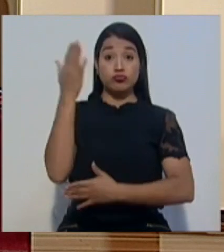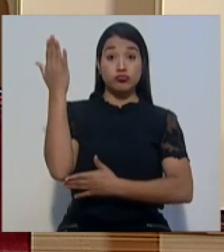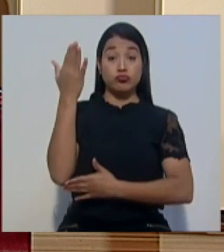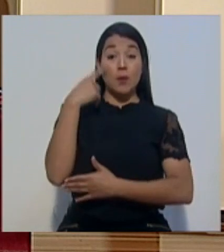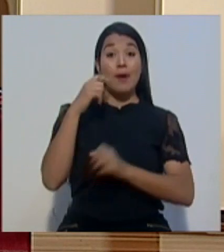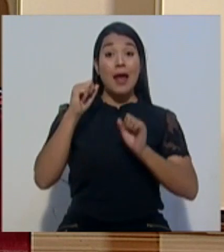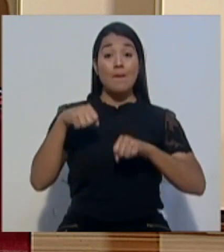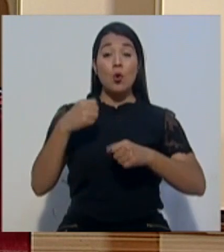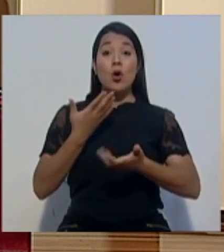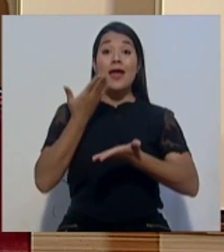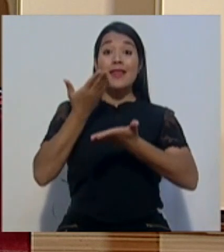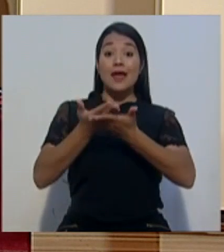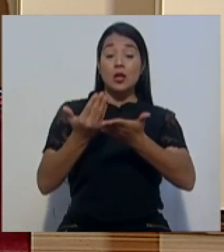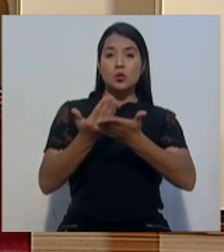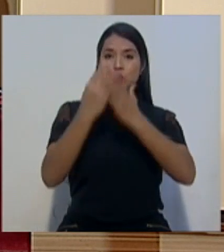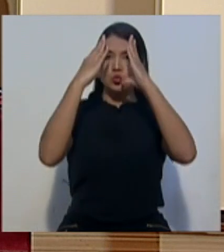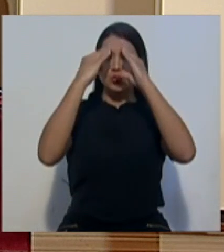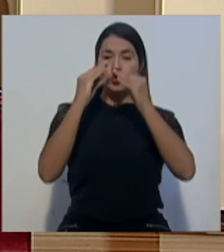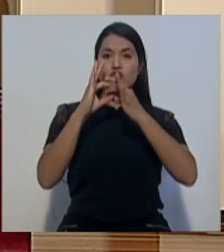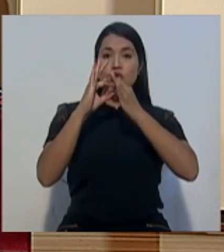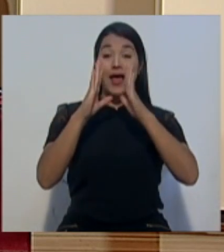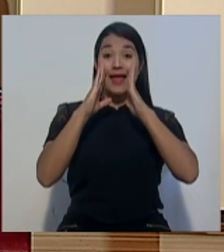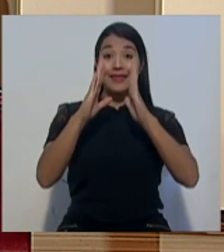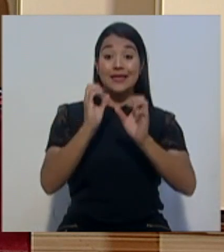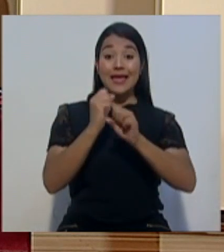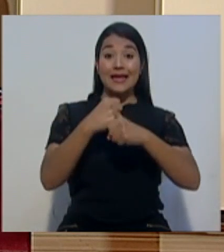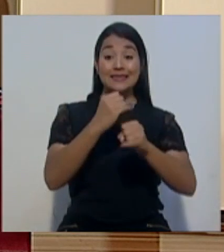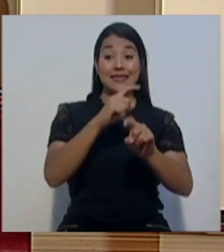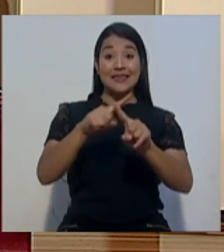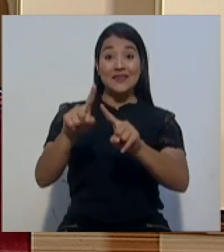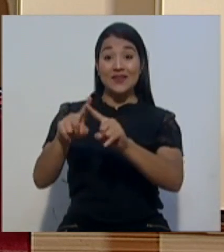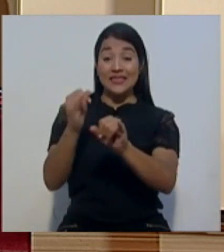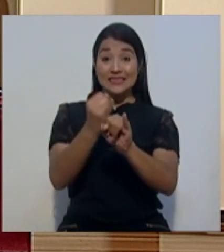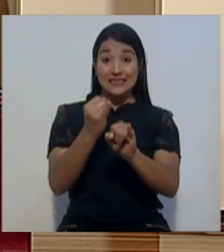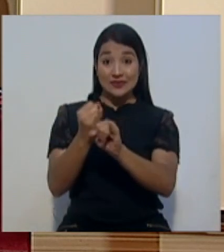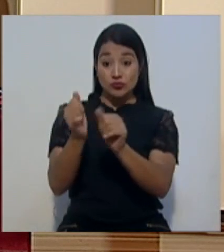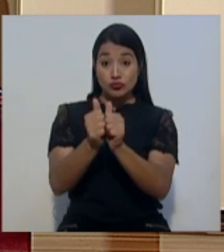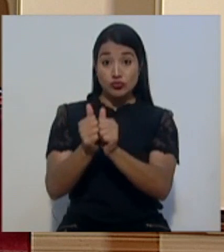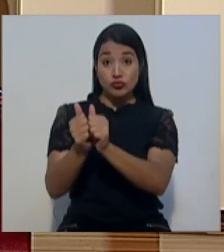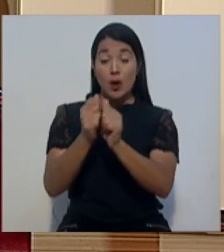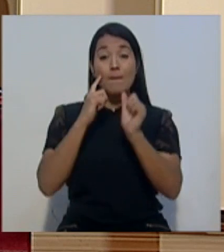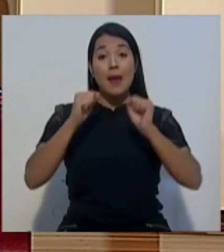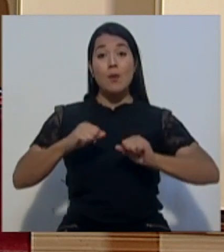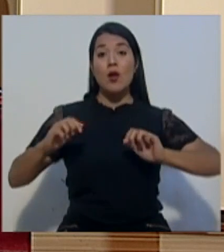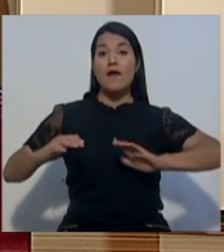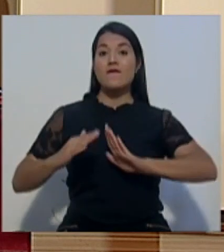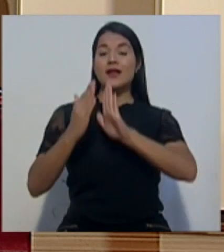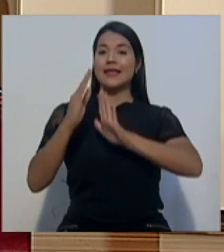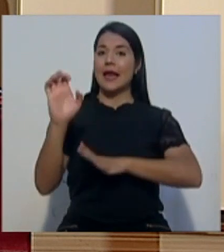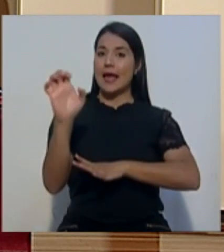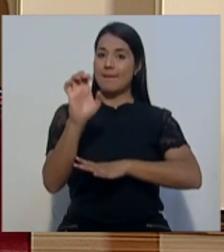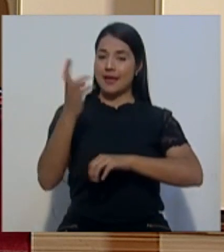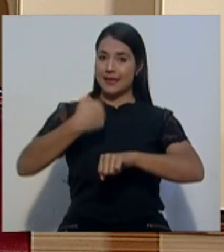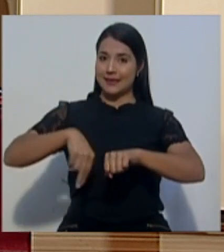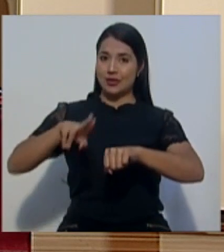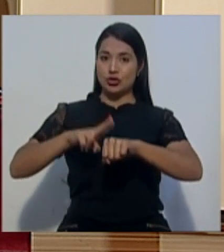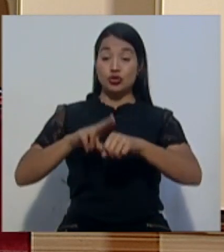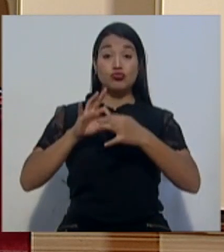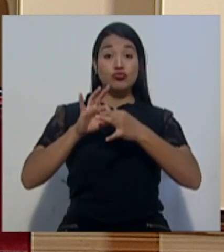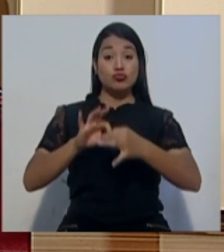para brindar una actualización de la atención institucional y los esfuerzos conjuntos para enfrentar la emergencia nacional por